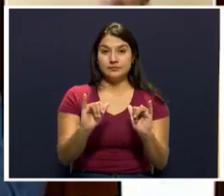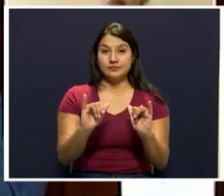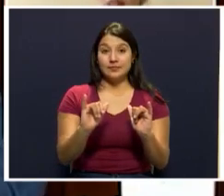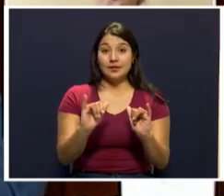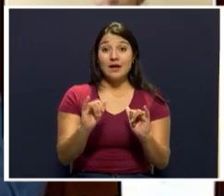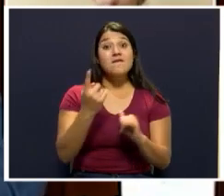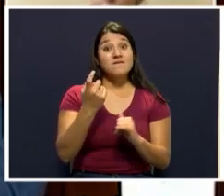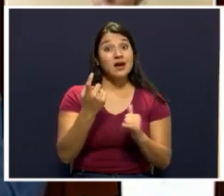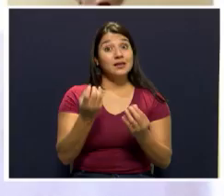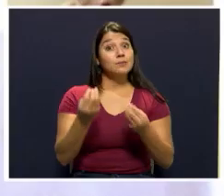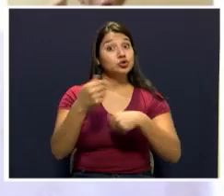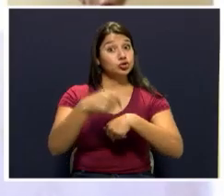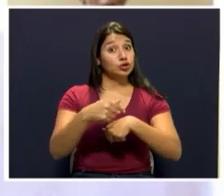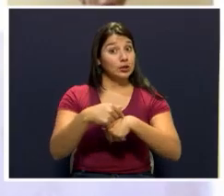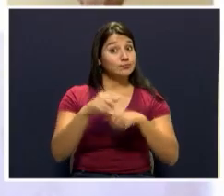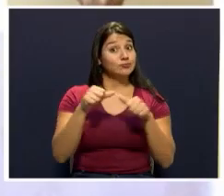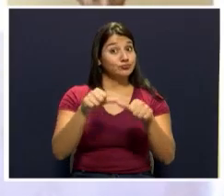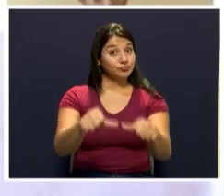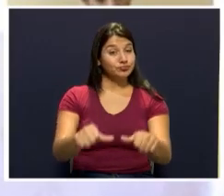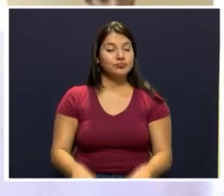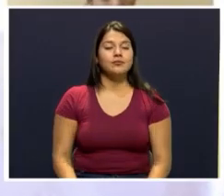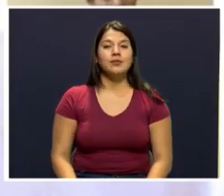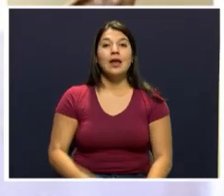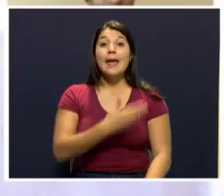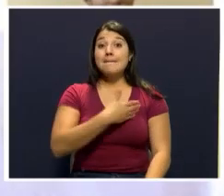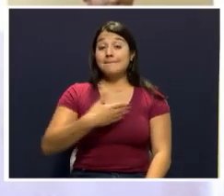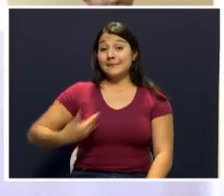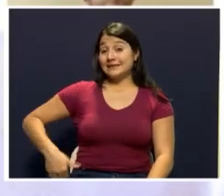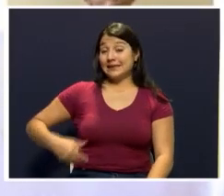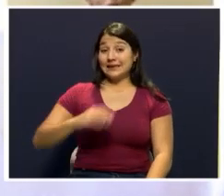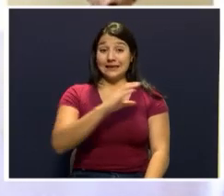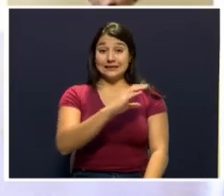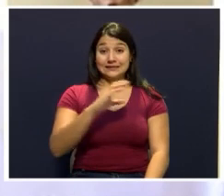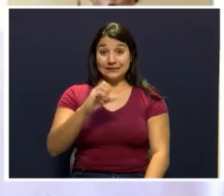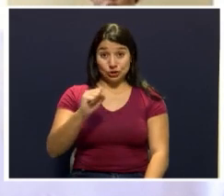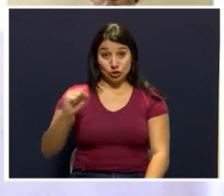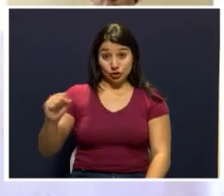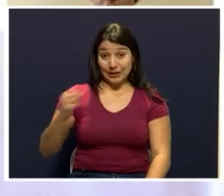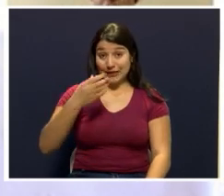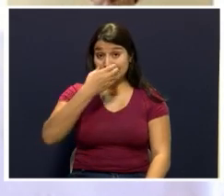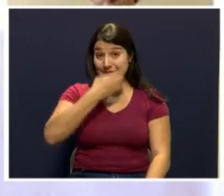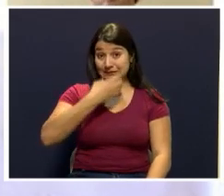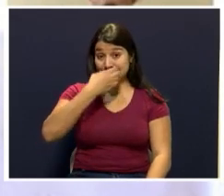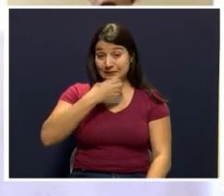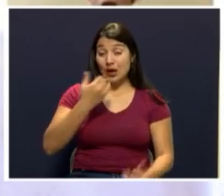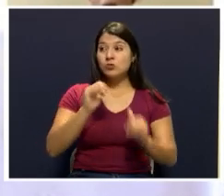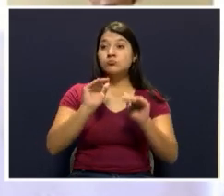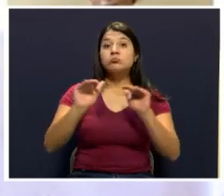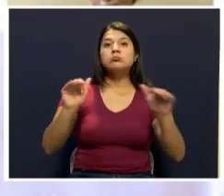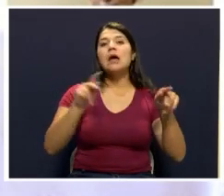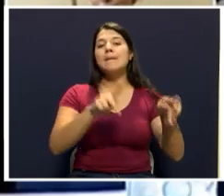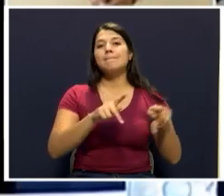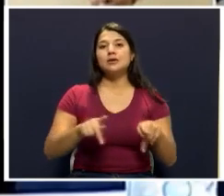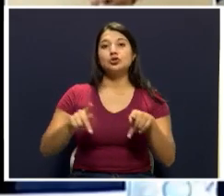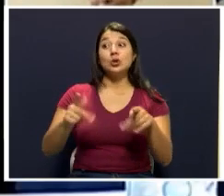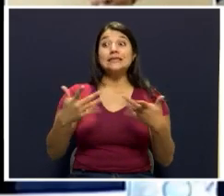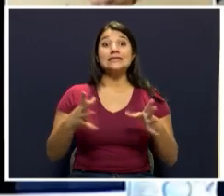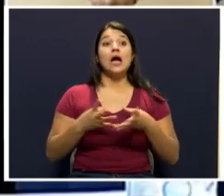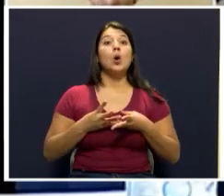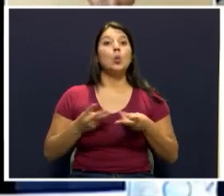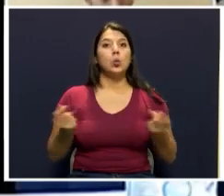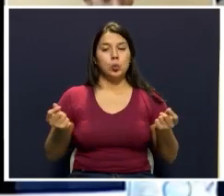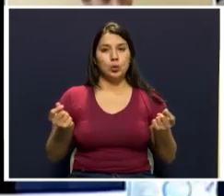varias semanas por recorrer. El presidente de la Caja de Seguro Social, Román Macaya, hizo un llamado a las personas que se han recuperado del virus para que